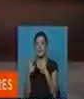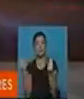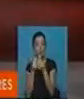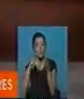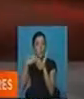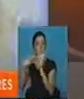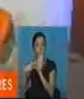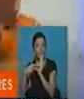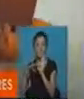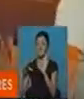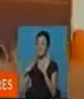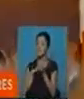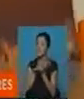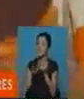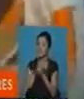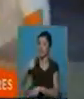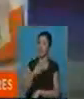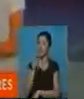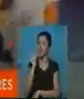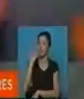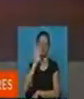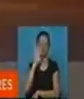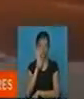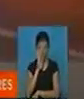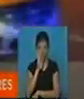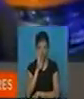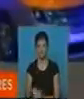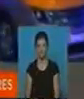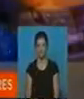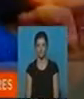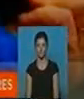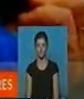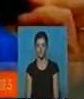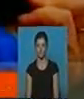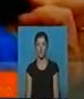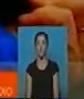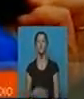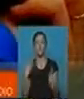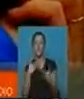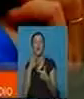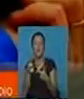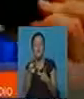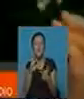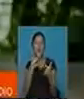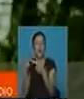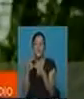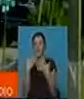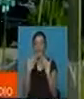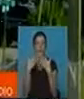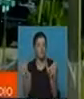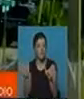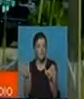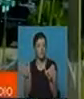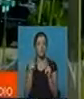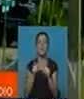conflictos irresueltos de la sociedad estadounidense. La libre disponibilidad de armas de guerra y su corolario, las